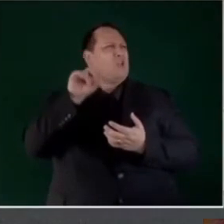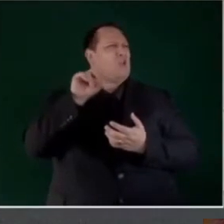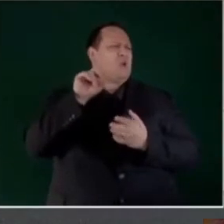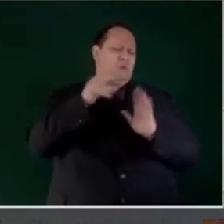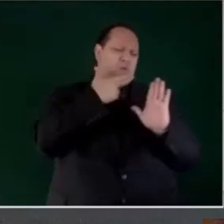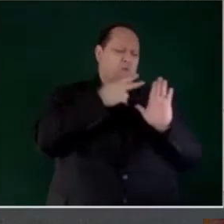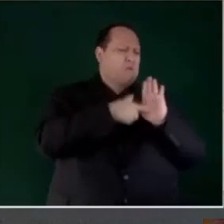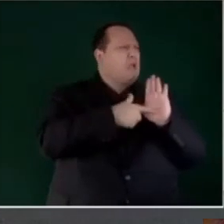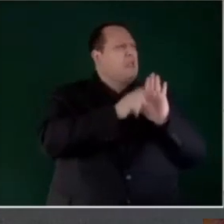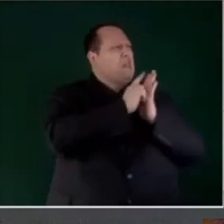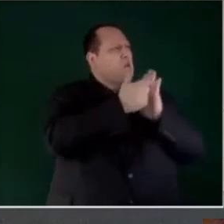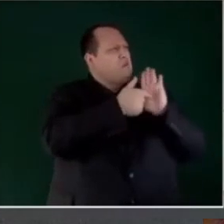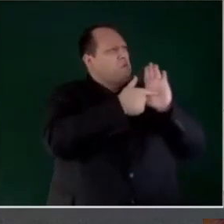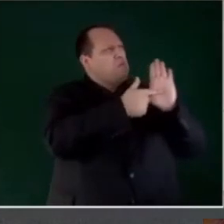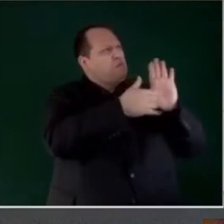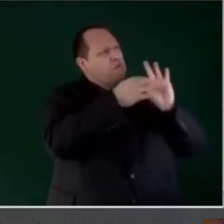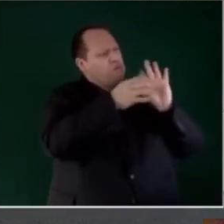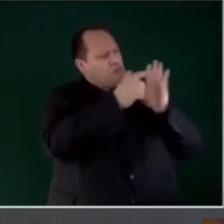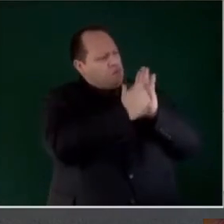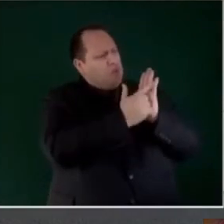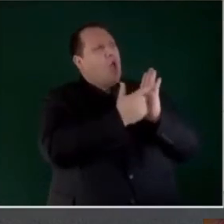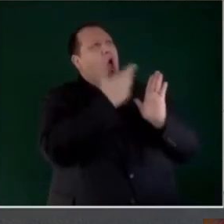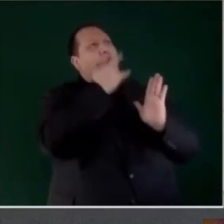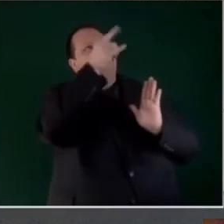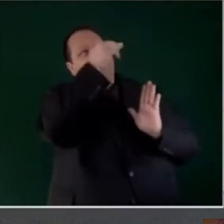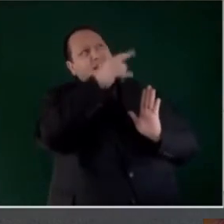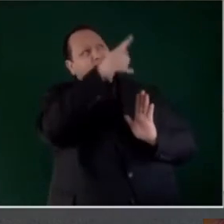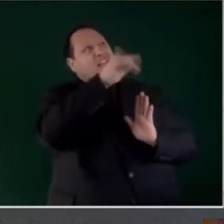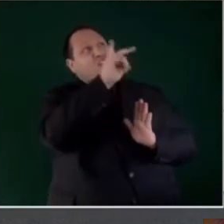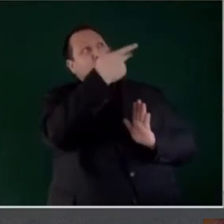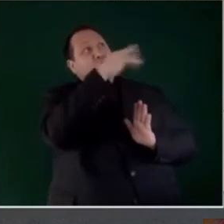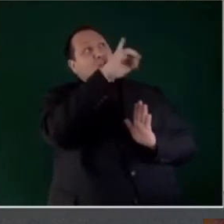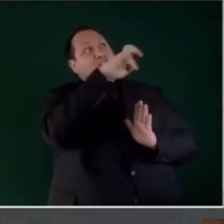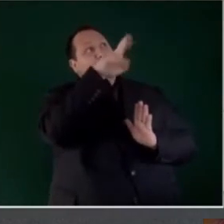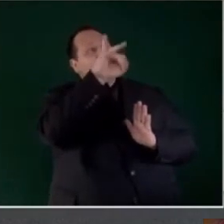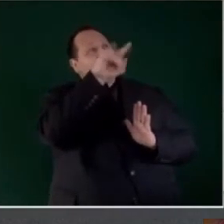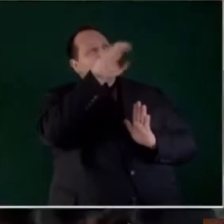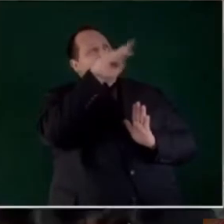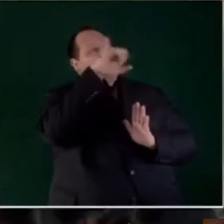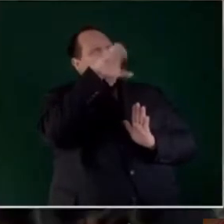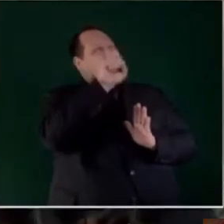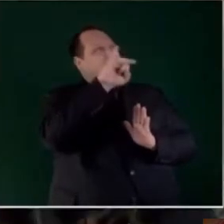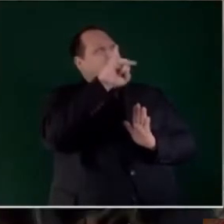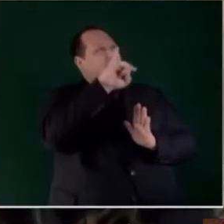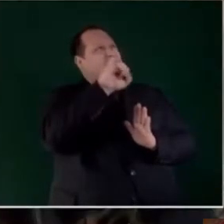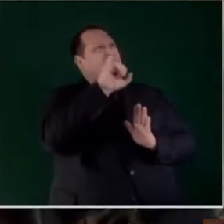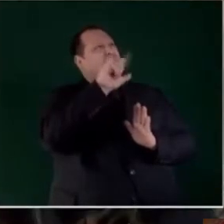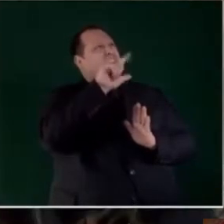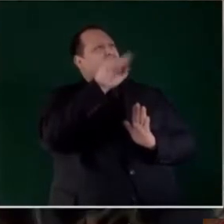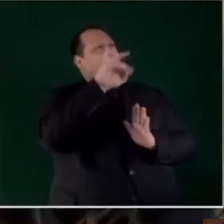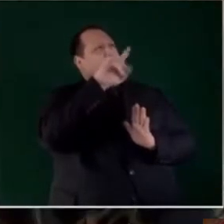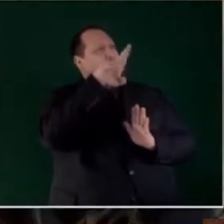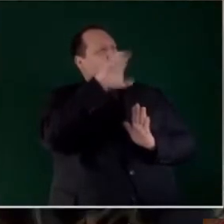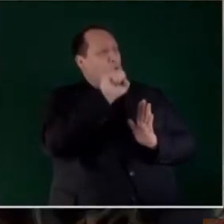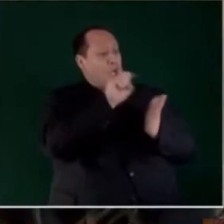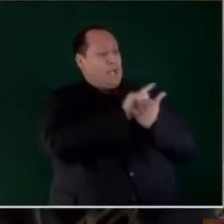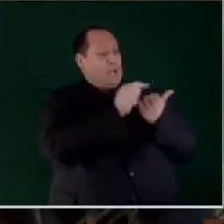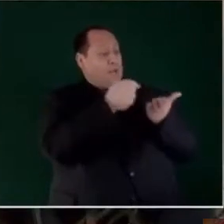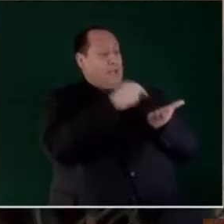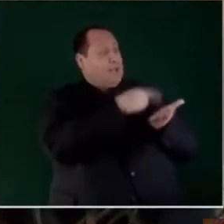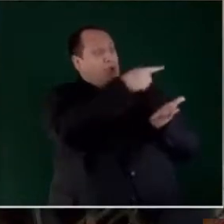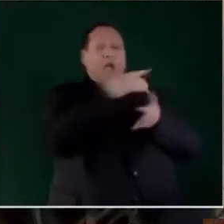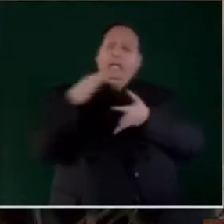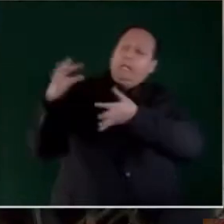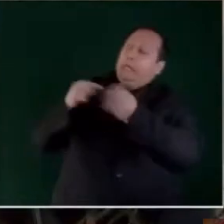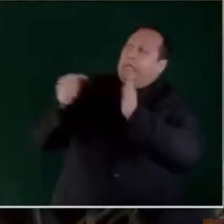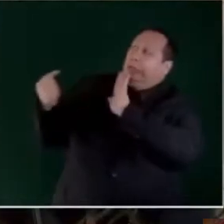esta obra escrita por un italiano, Giuseppe Tomasi di Lampedusa. En esta obra, presidente,